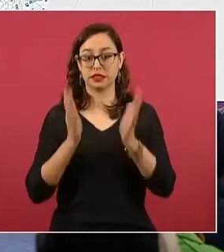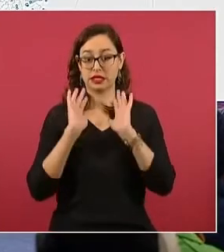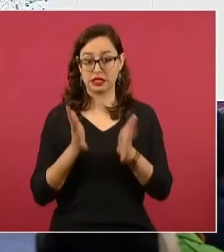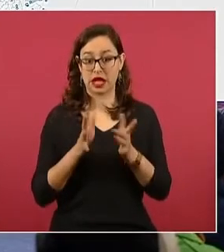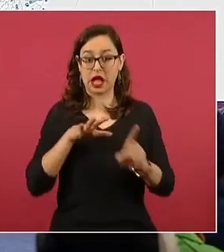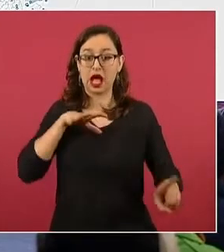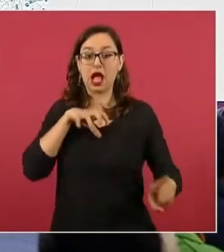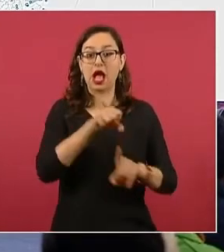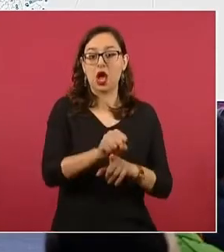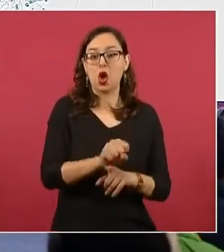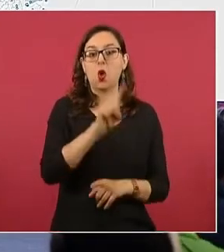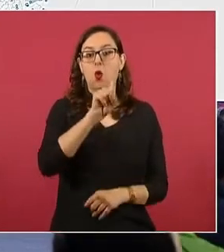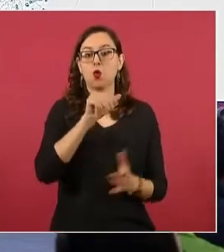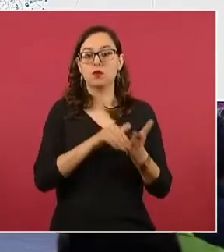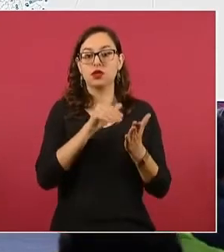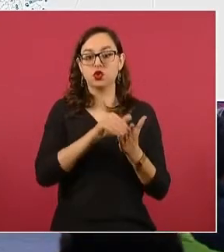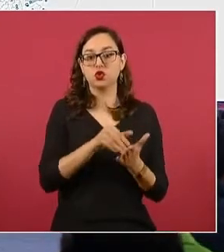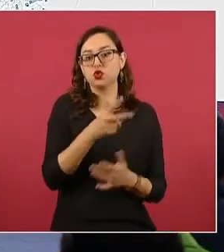1.244.000